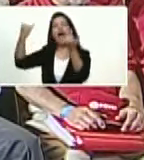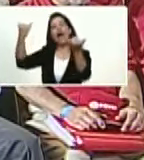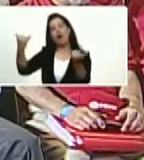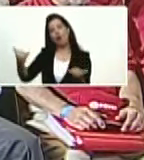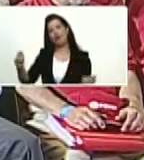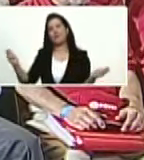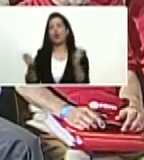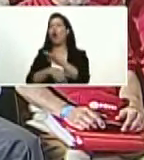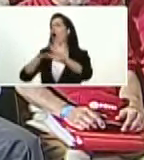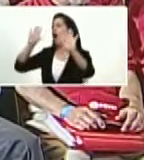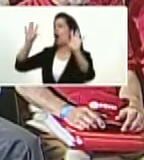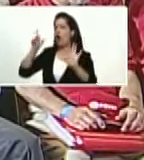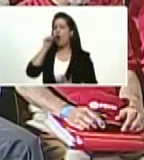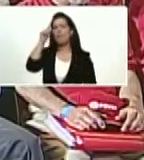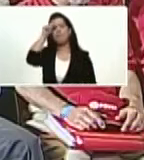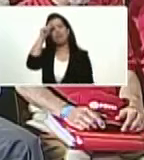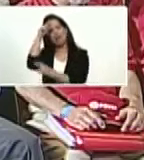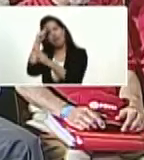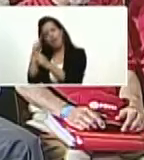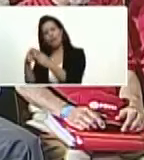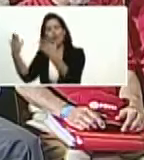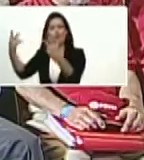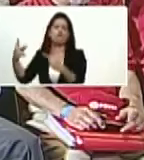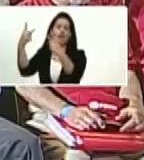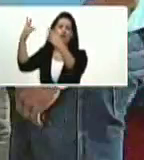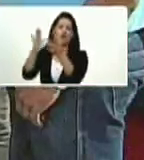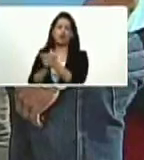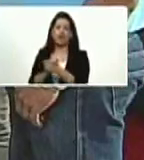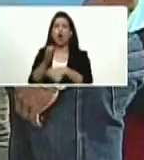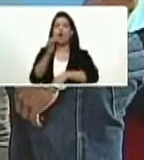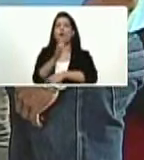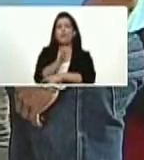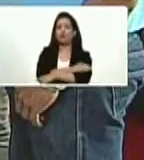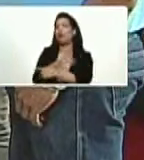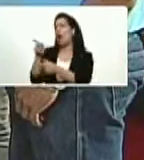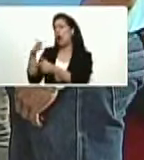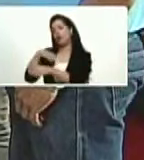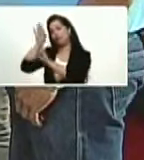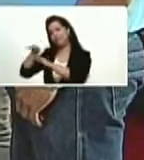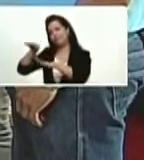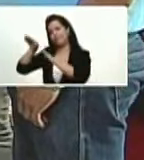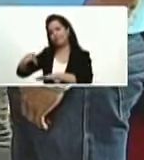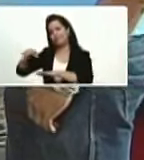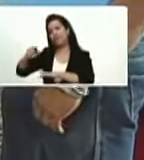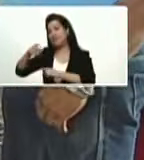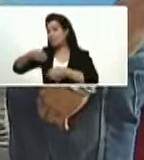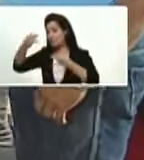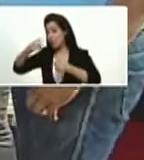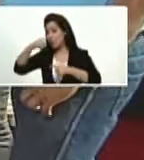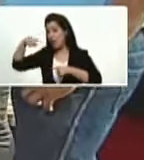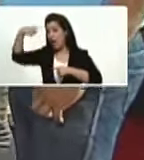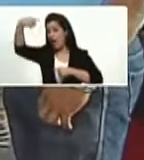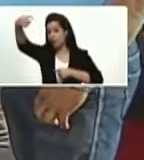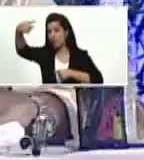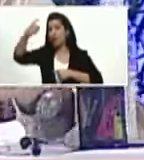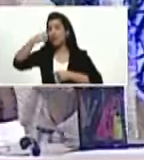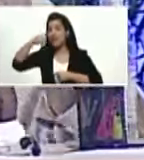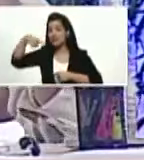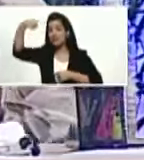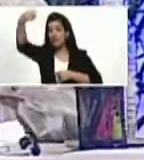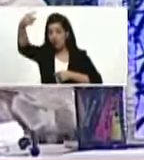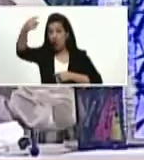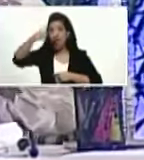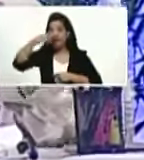de agarrárselo para ello, y él, me decía Correa, seguro dentro de 20 años la derecha saldrá a decir, viva Evo,